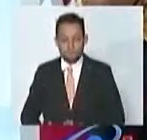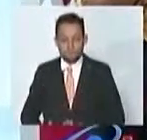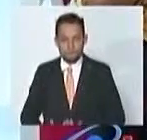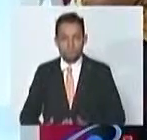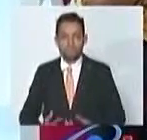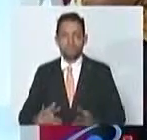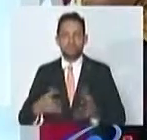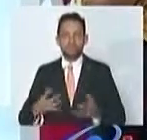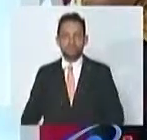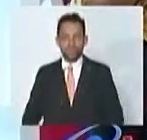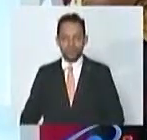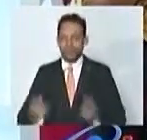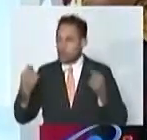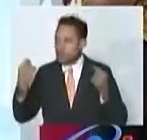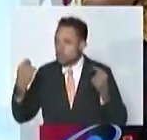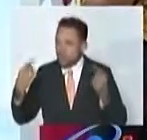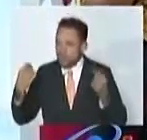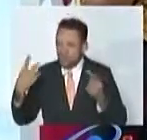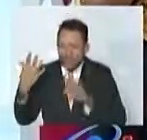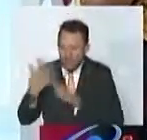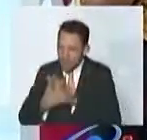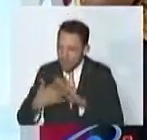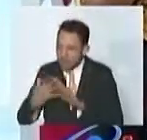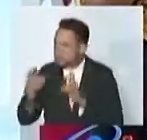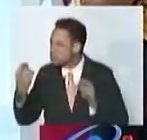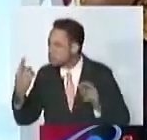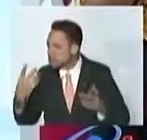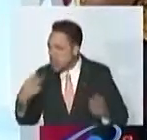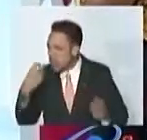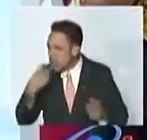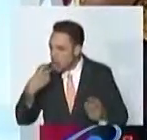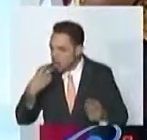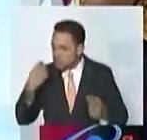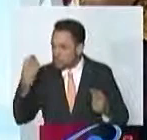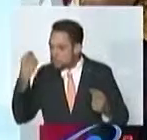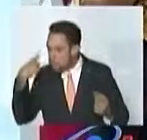la comprensión del lenguaje como tal,